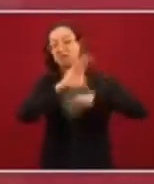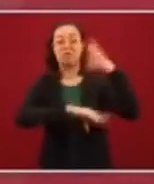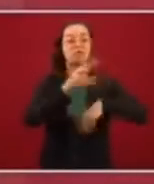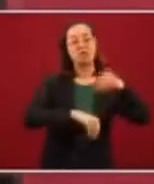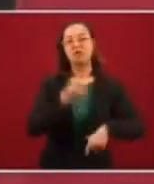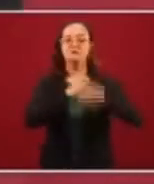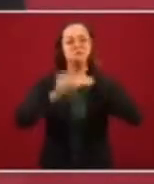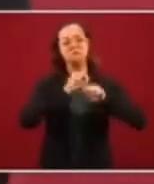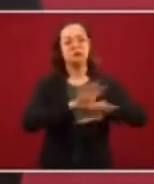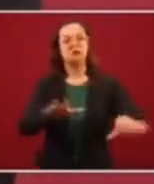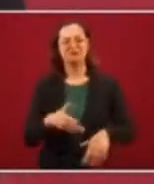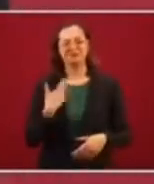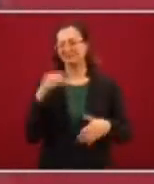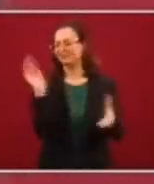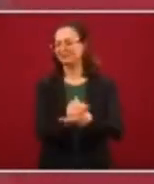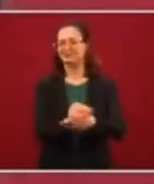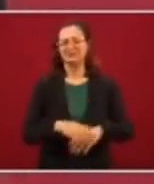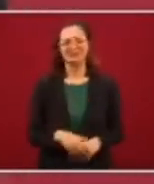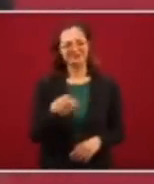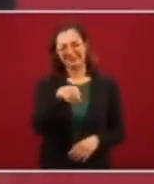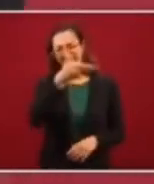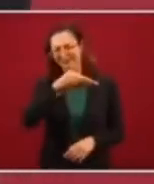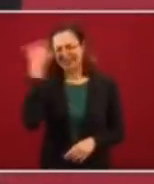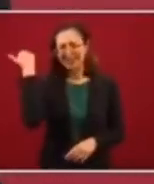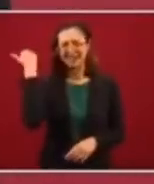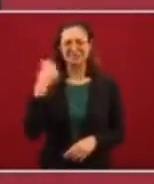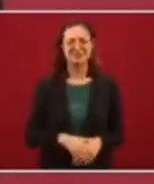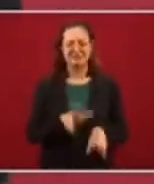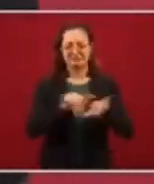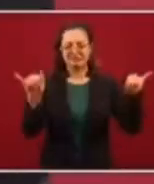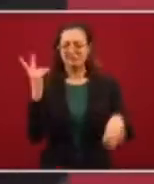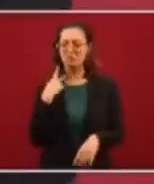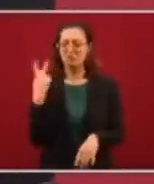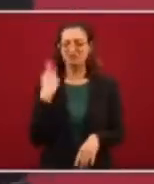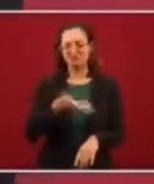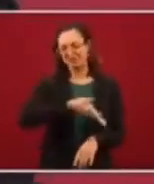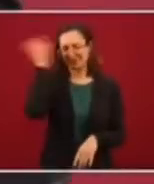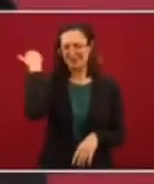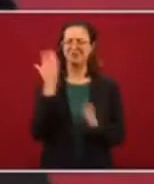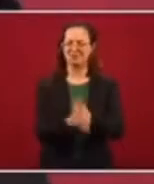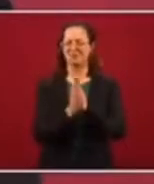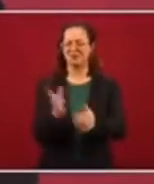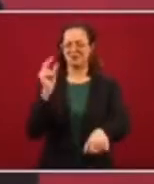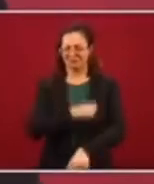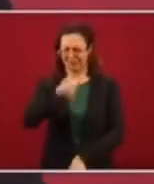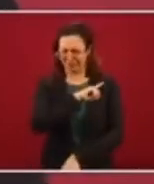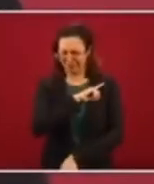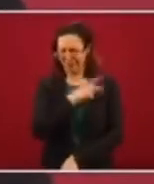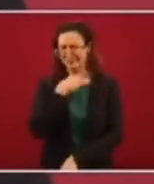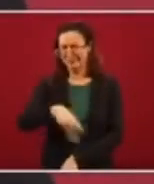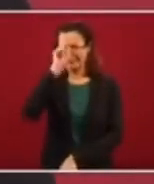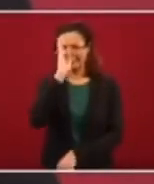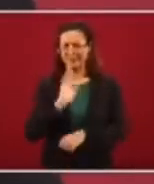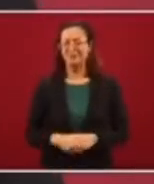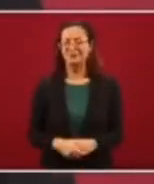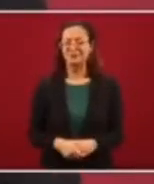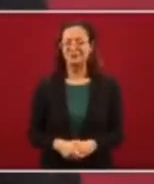que más no saben ni siquiera de política menos de salud